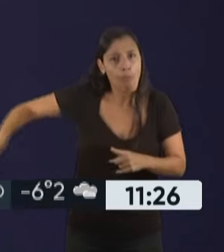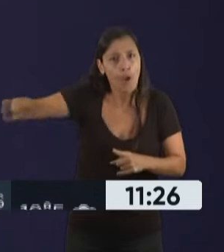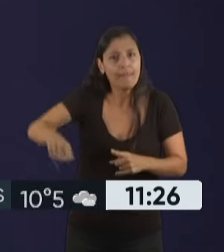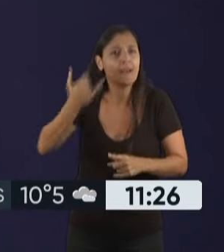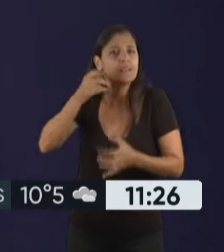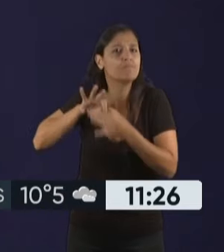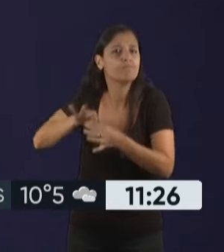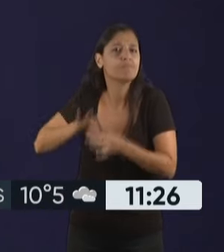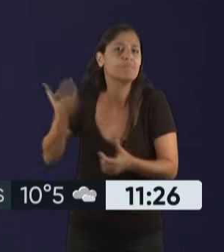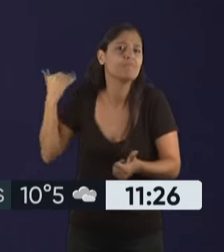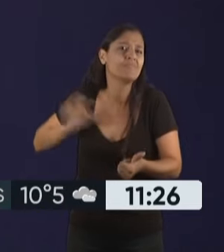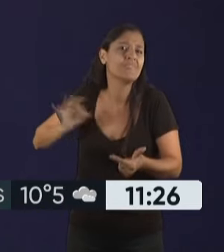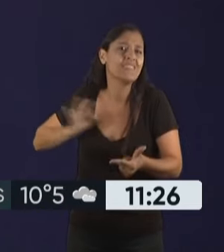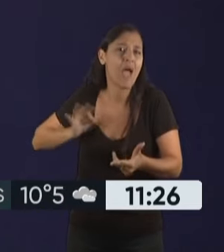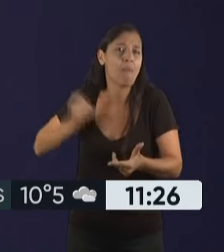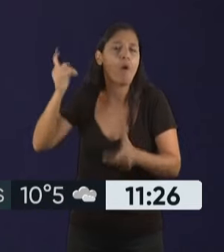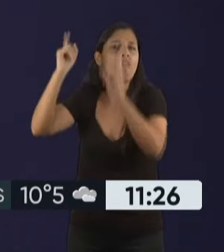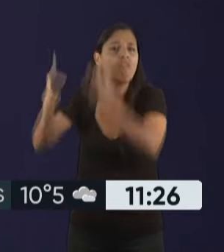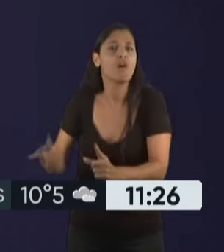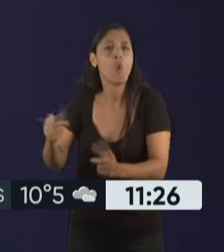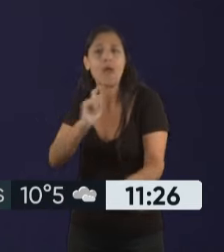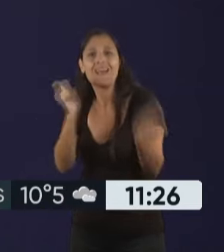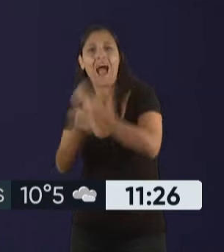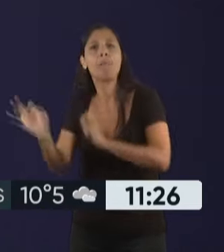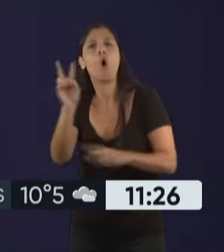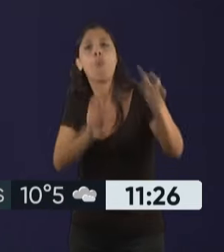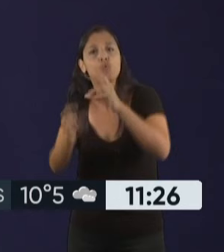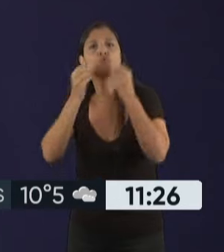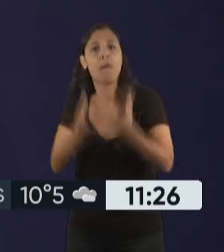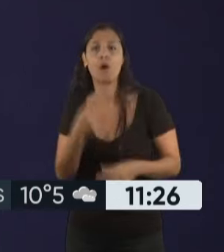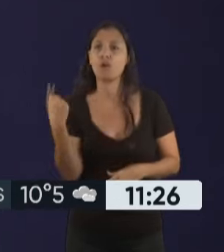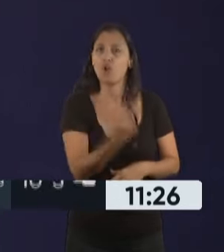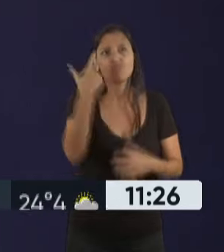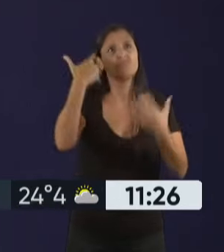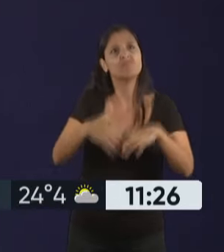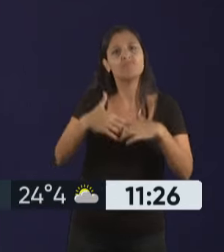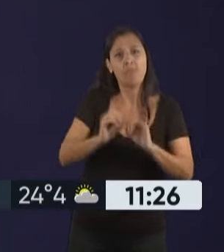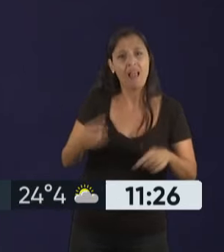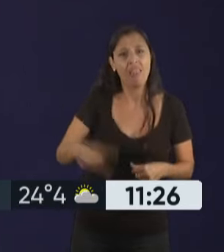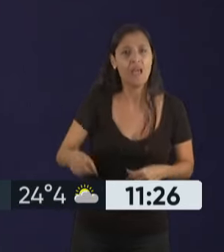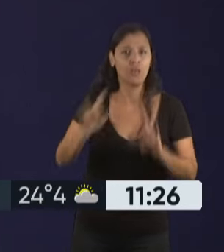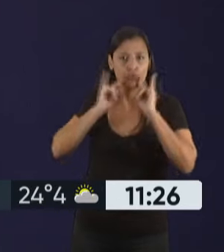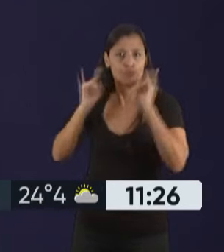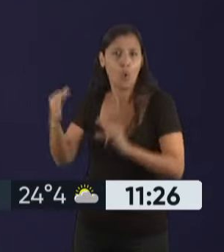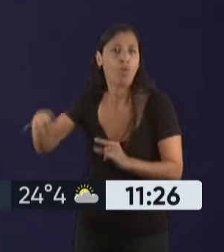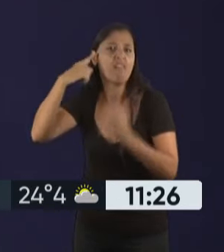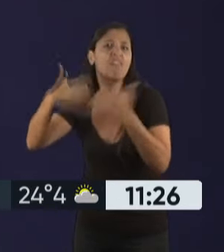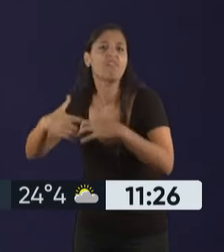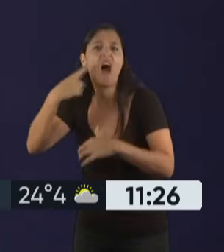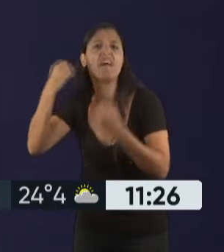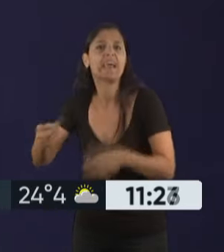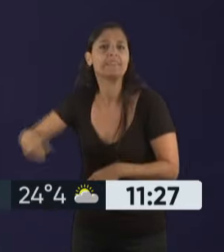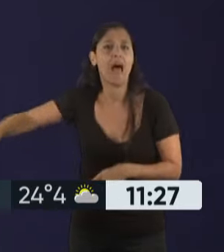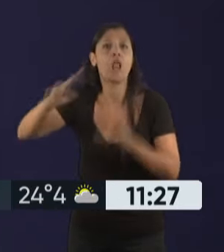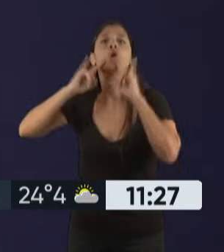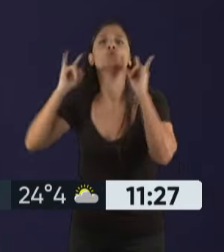el tiempo eh la no hay autocrítica para hacer la autocrítica la tienen que hacer ellos la autocrítica